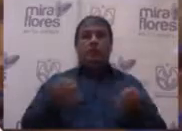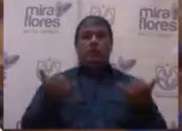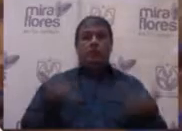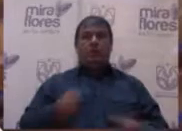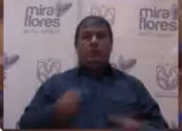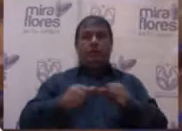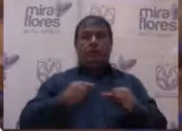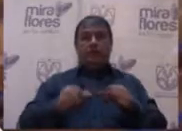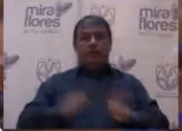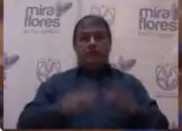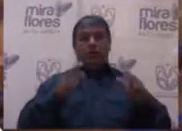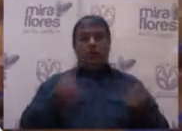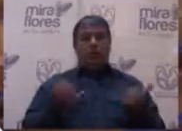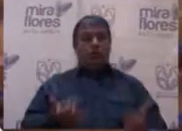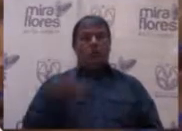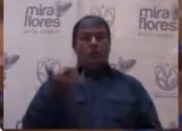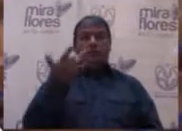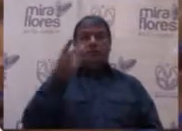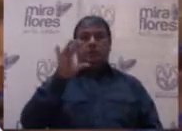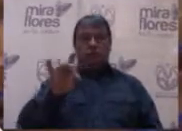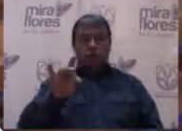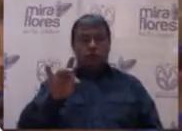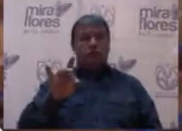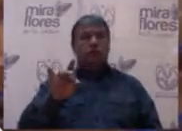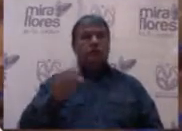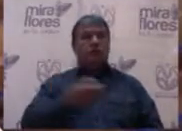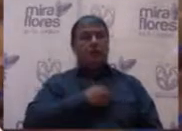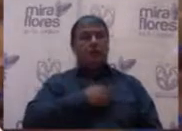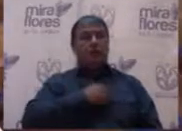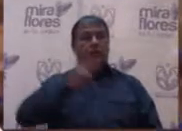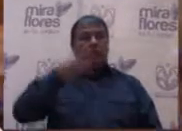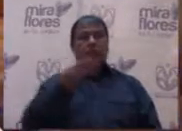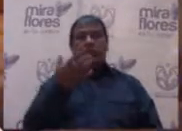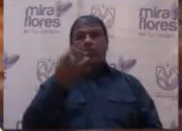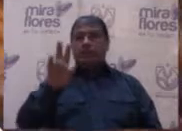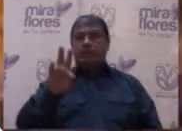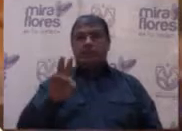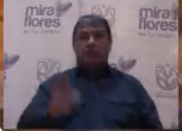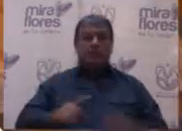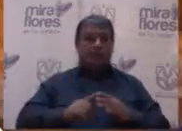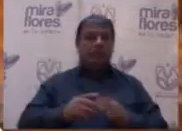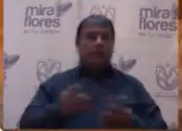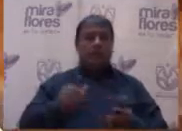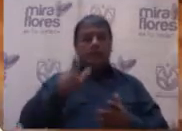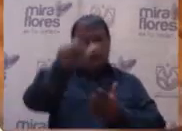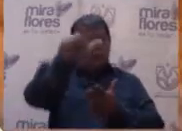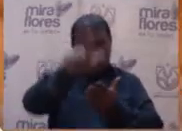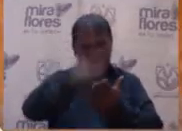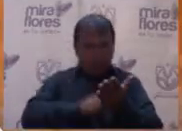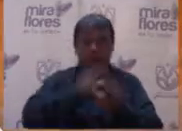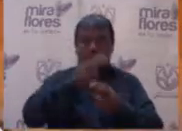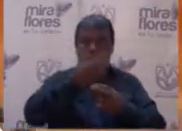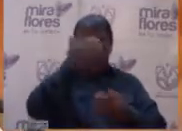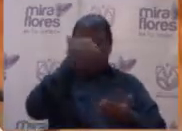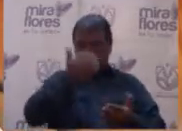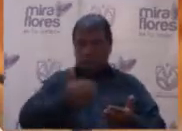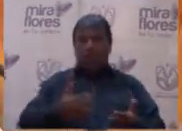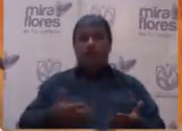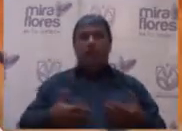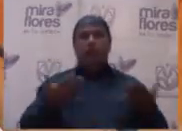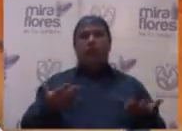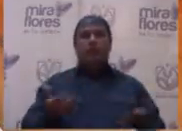fecha. Hoy es 18 de mayo del año 2017 y vamos a pasar la lista del caso